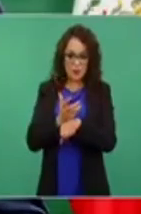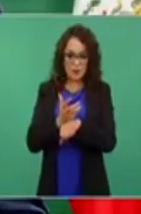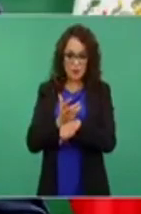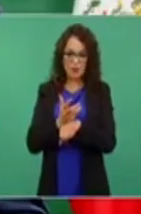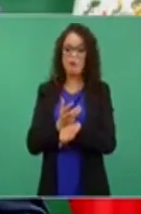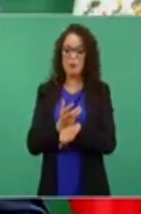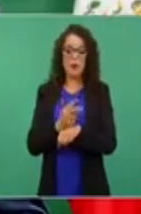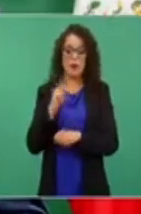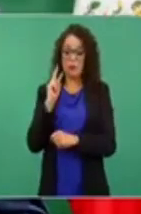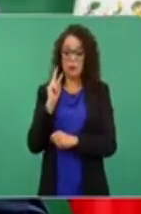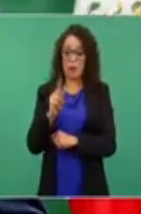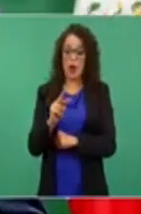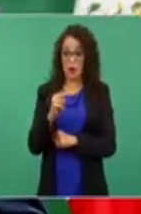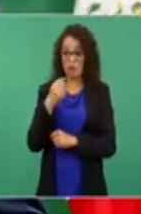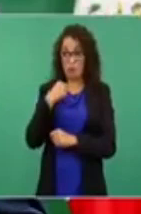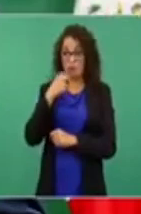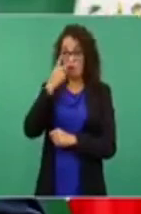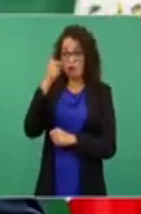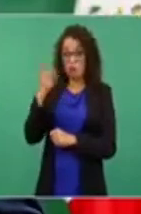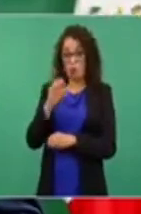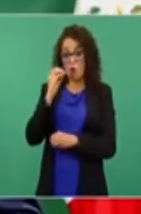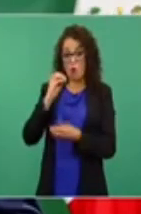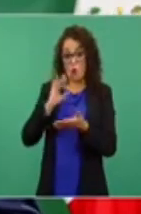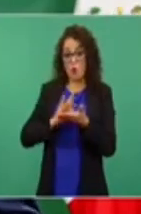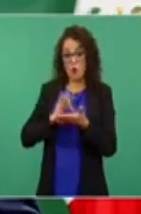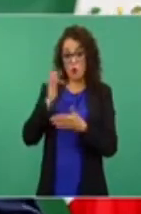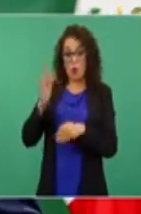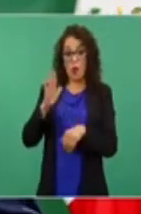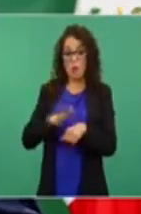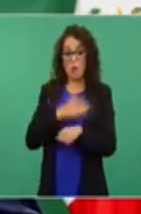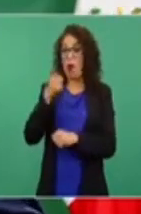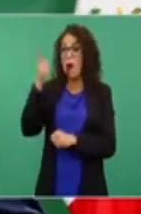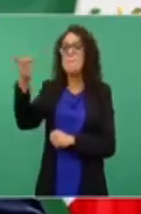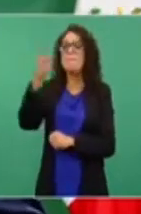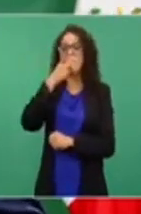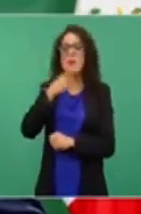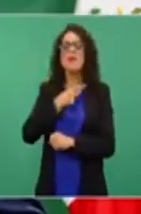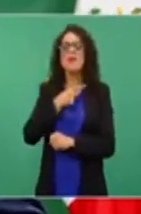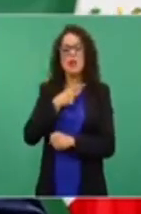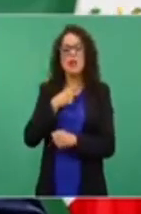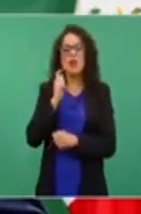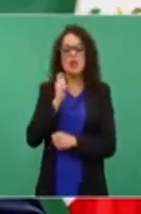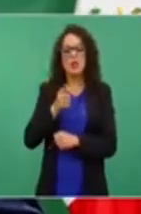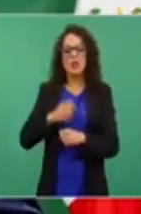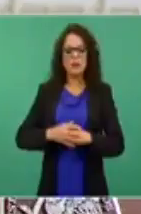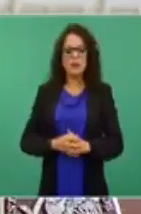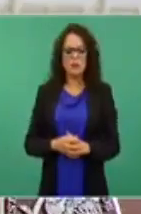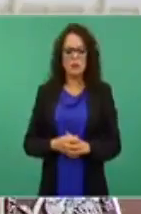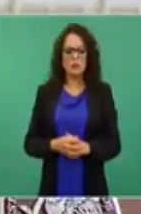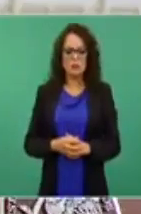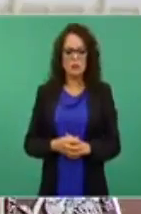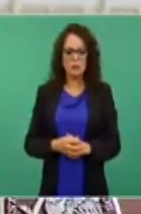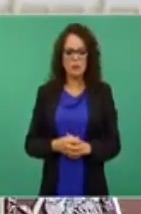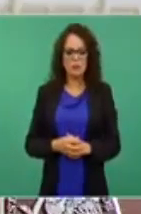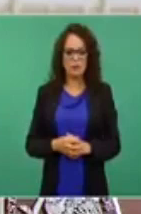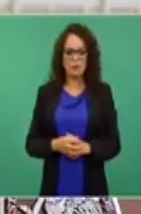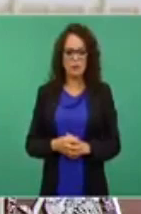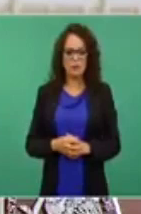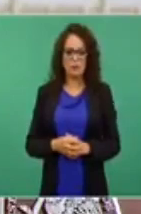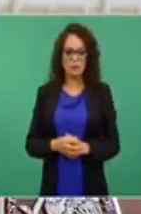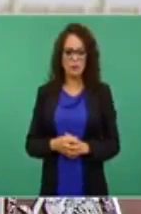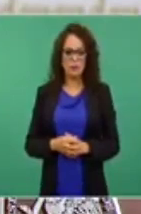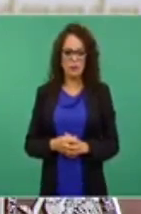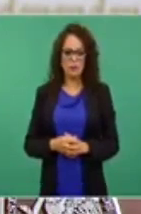que una de las primeras cosas que me dijo fue: yo no veo